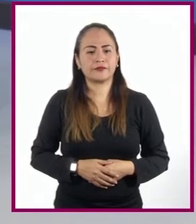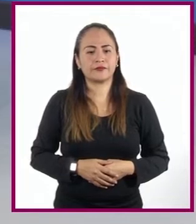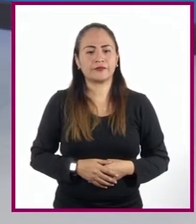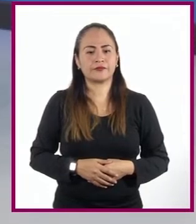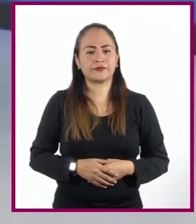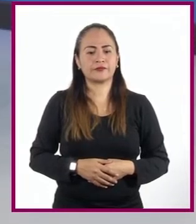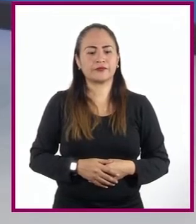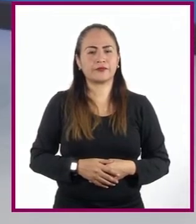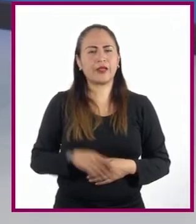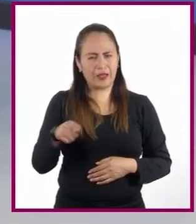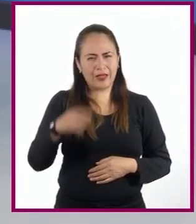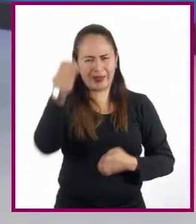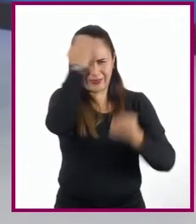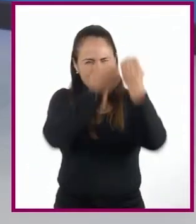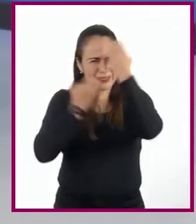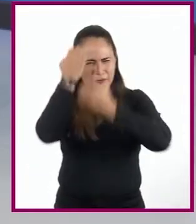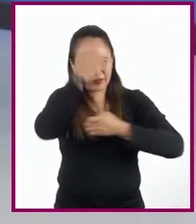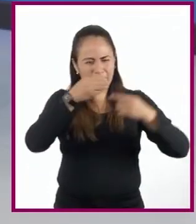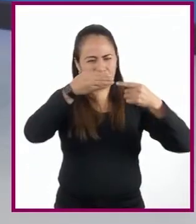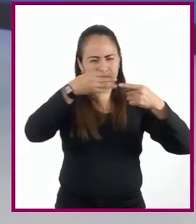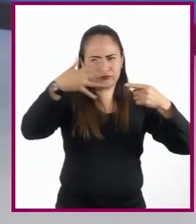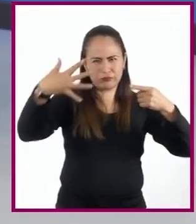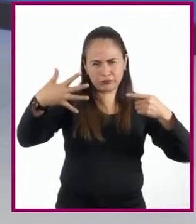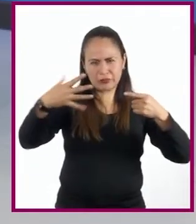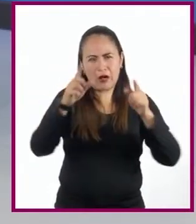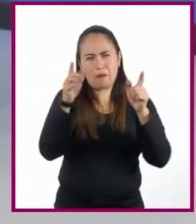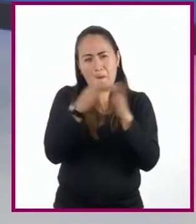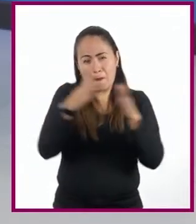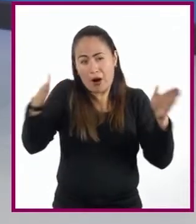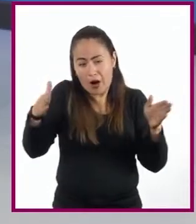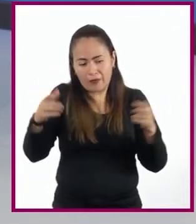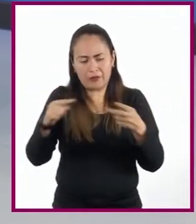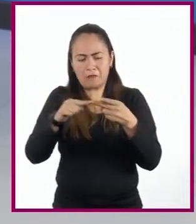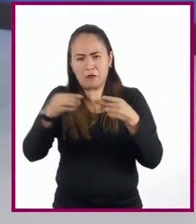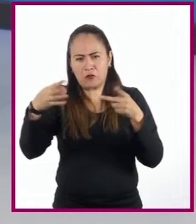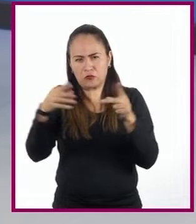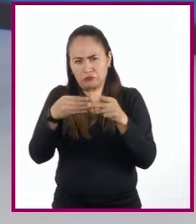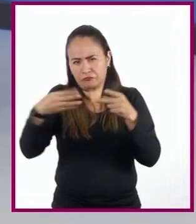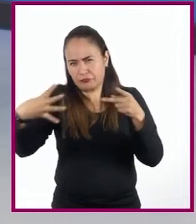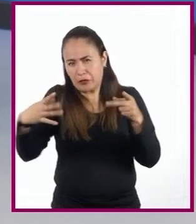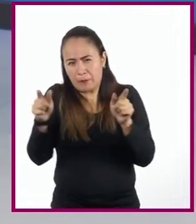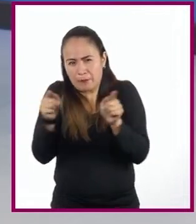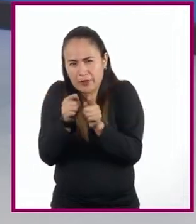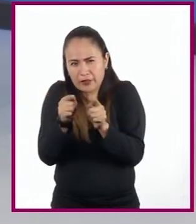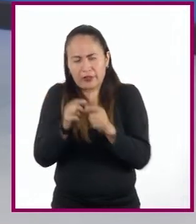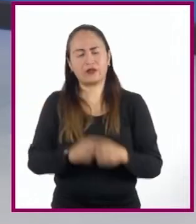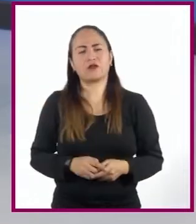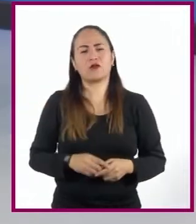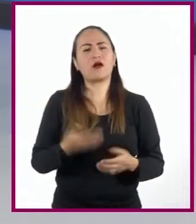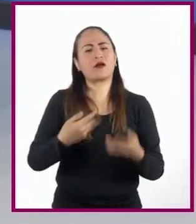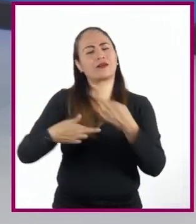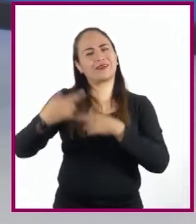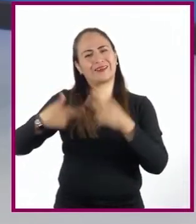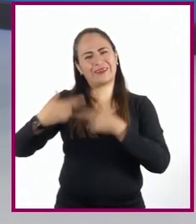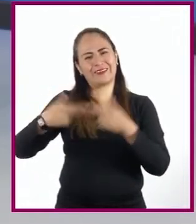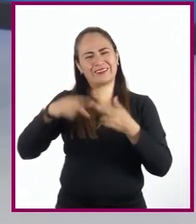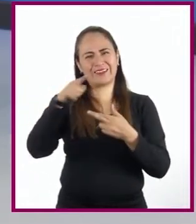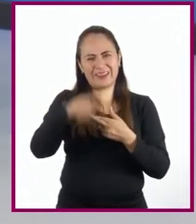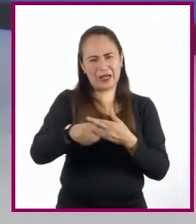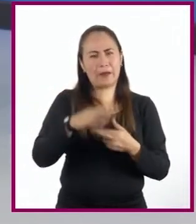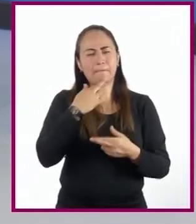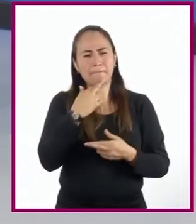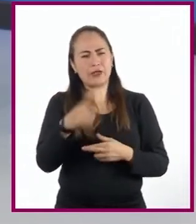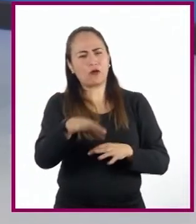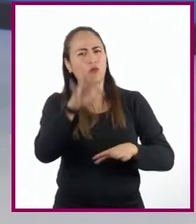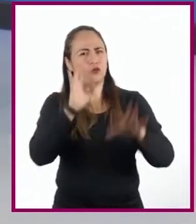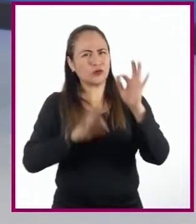Ya que hemos analizado los múltiplos y submúltiplos del metro y la utilidad en su manejo, regresemos a determinar las mejores